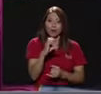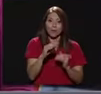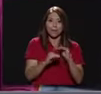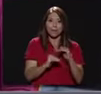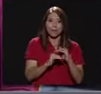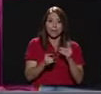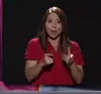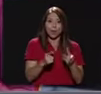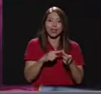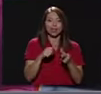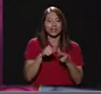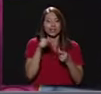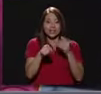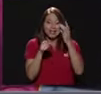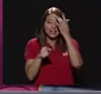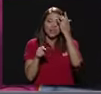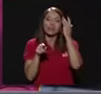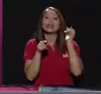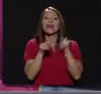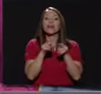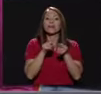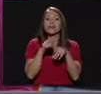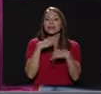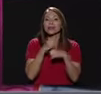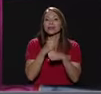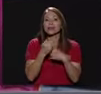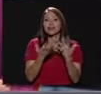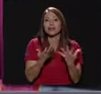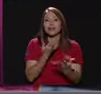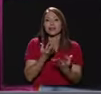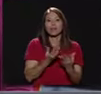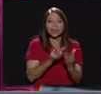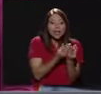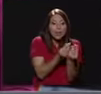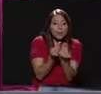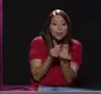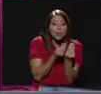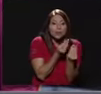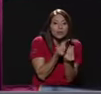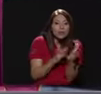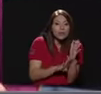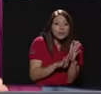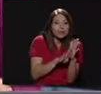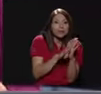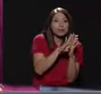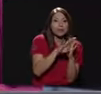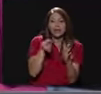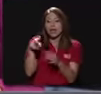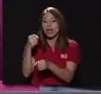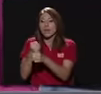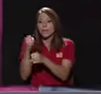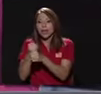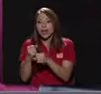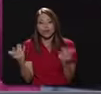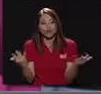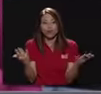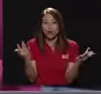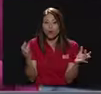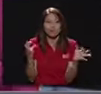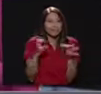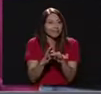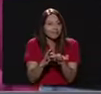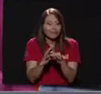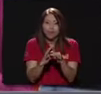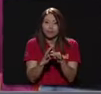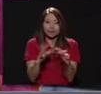cierta forma también nos genera esa desvinculación, ¿verdad?, entre crecimiento y empleo. Entonces tenemos que atacar no solo, o sea, tenemos que